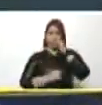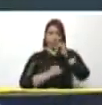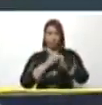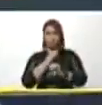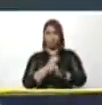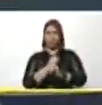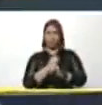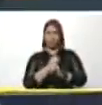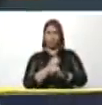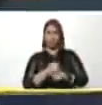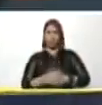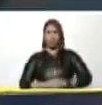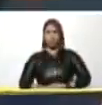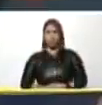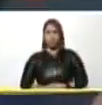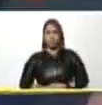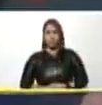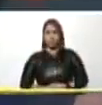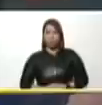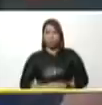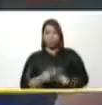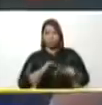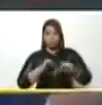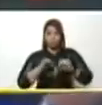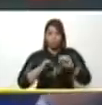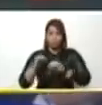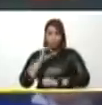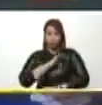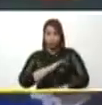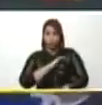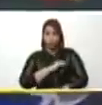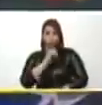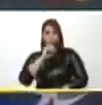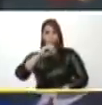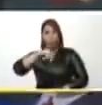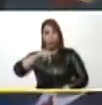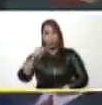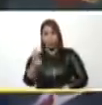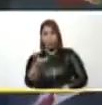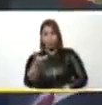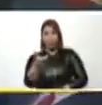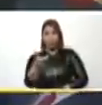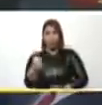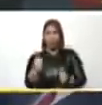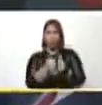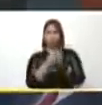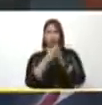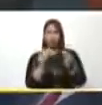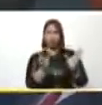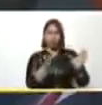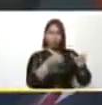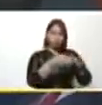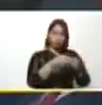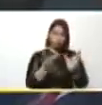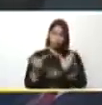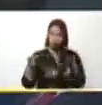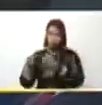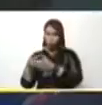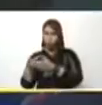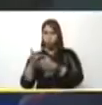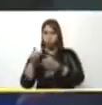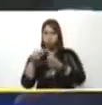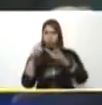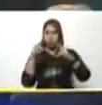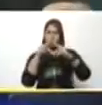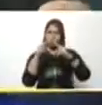internacionales, con movimientos sociales, ONG, con todos los sectores, conocedores